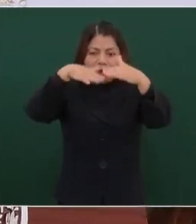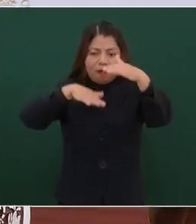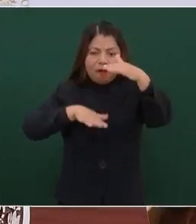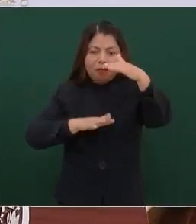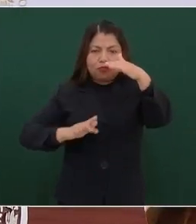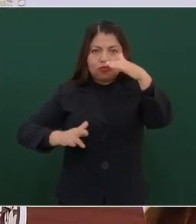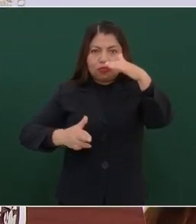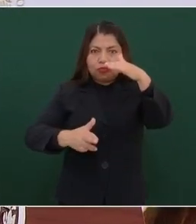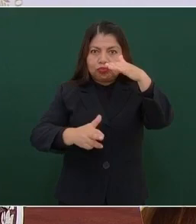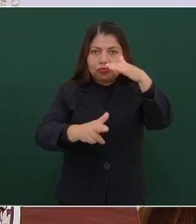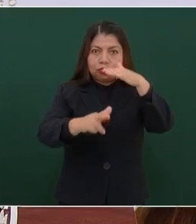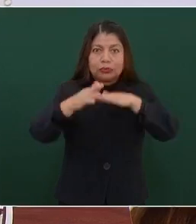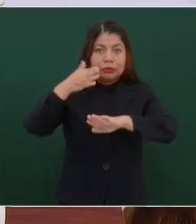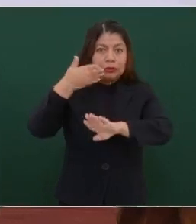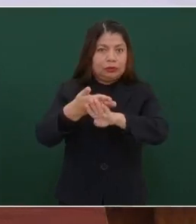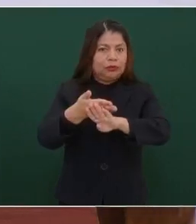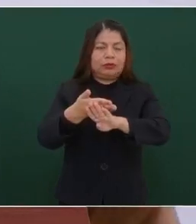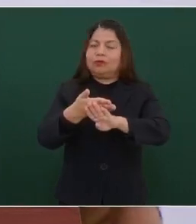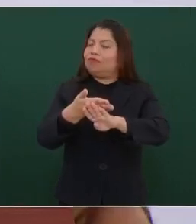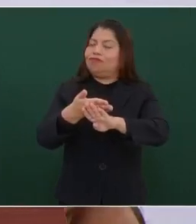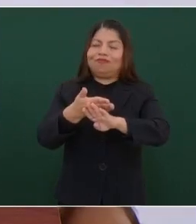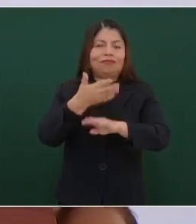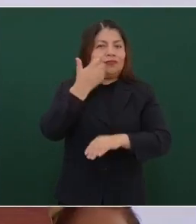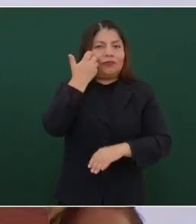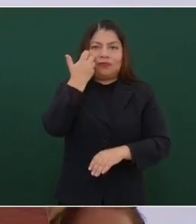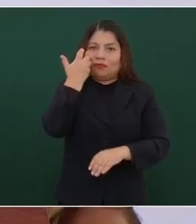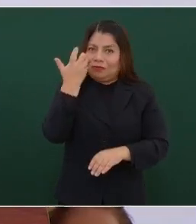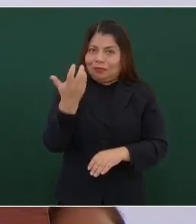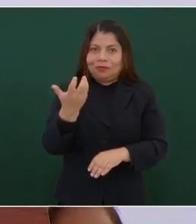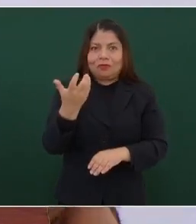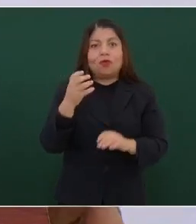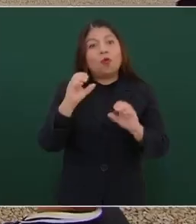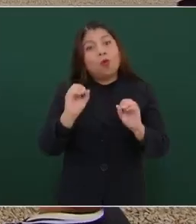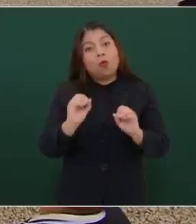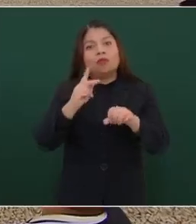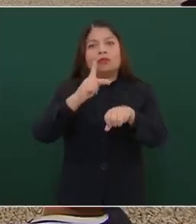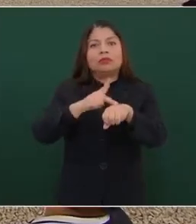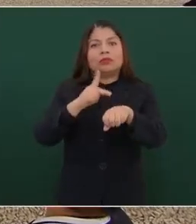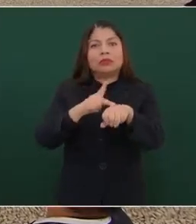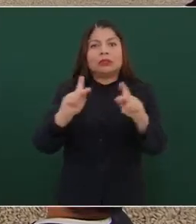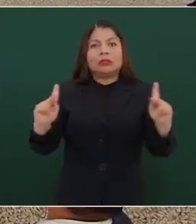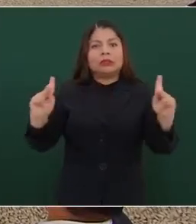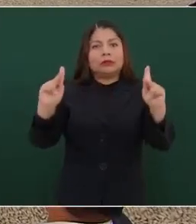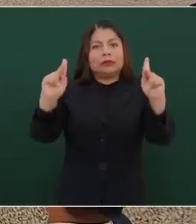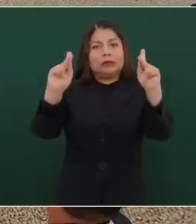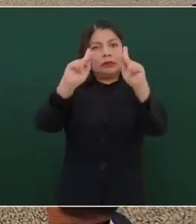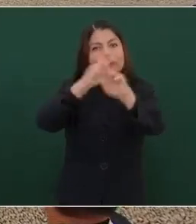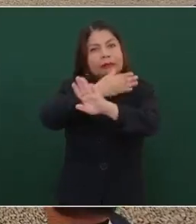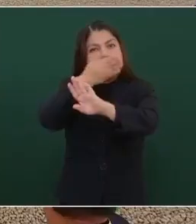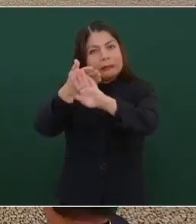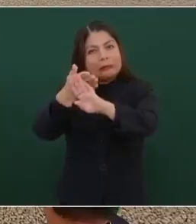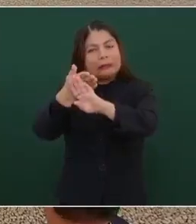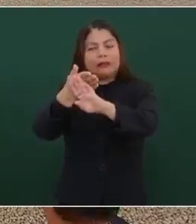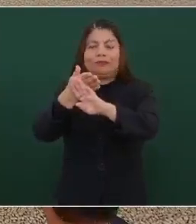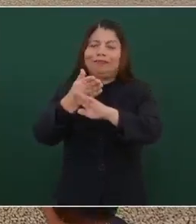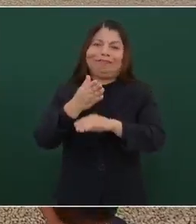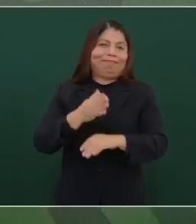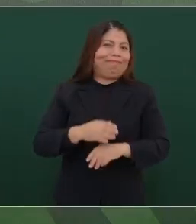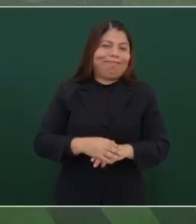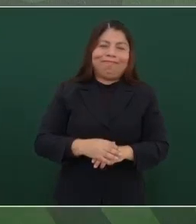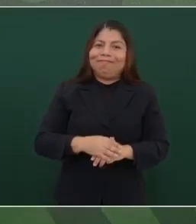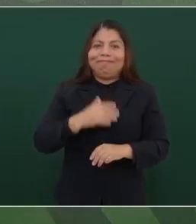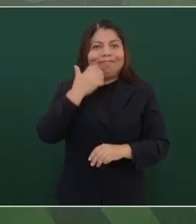no afectar desde luego zonas arqueológicas, cenotes. Por eso se tomó la